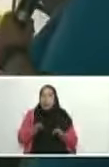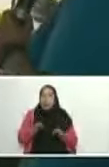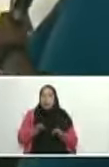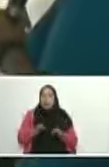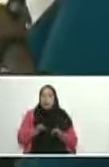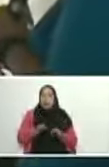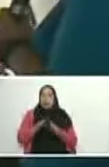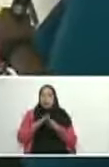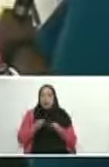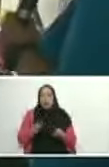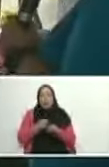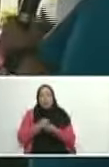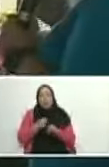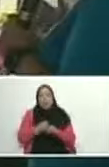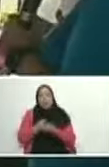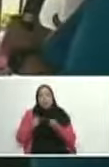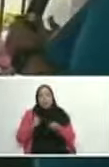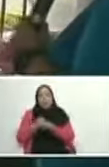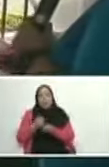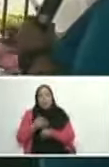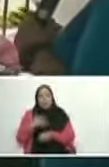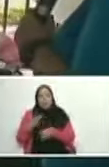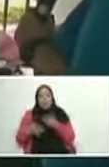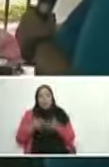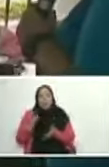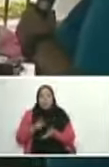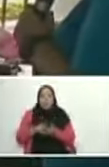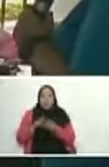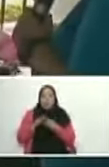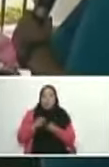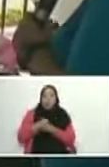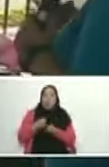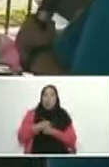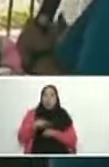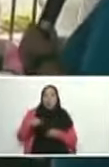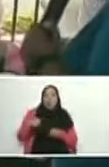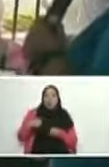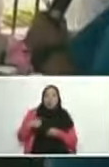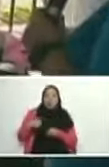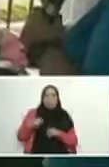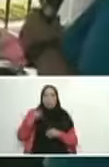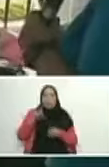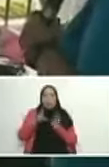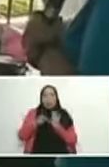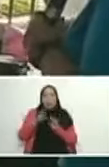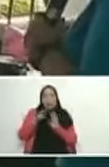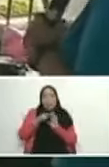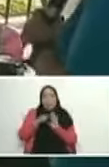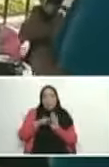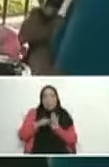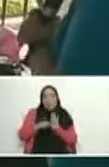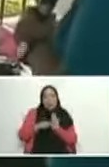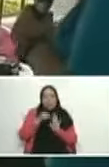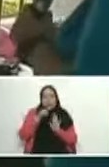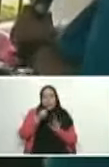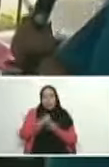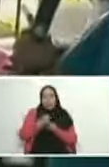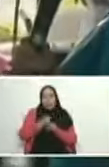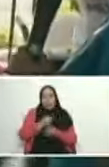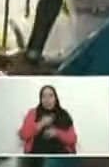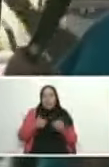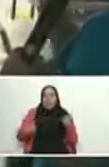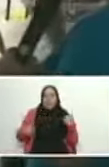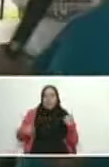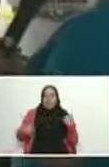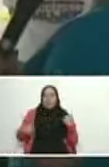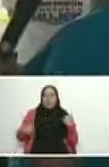de todas las estrategias que usted ha implementado para poder derribar todo lo que tiene que ver con las medidas coercitivas que lamentablemente a las que ha sido sometida Venezuela.